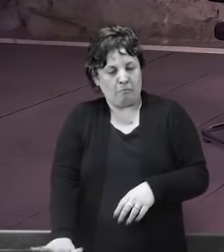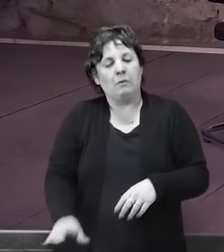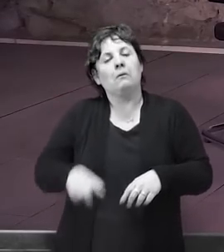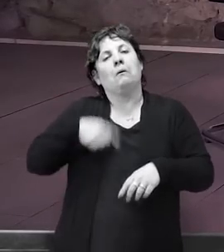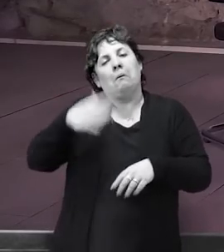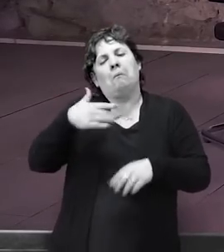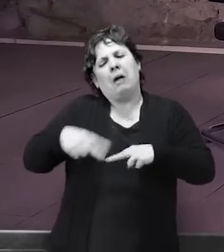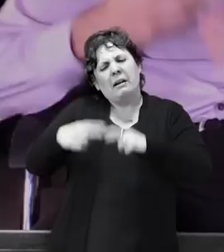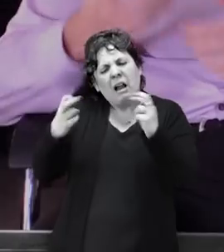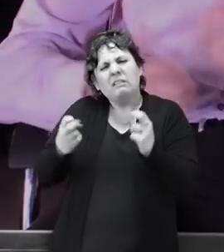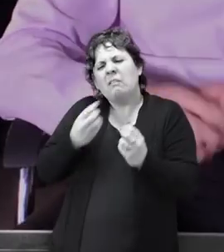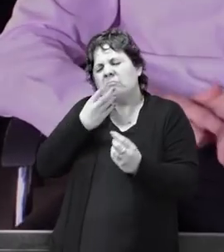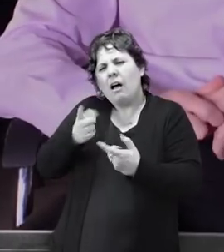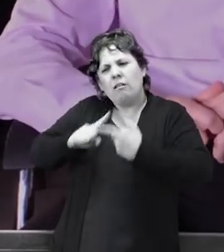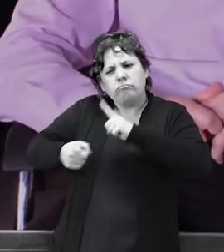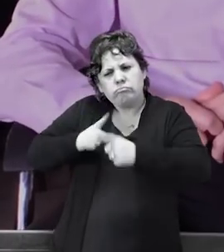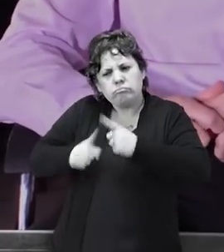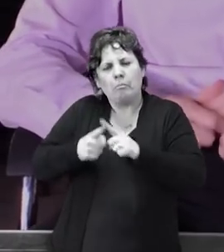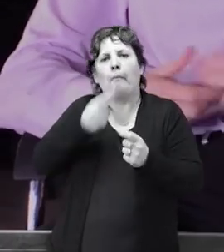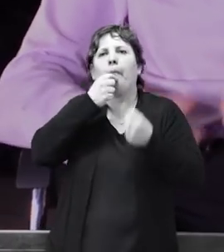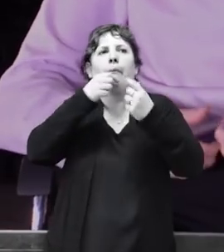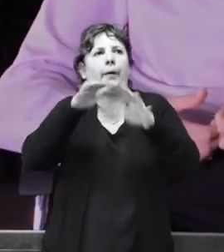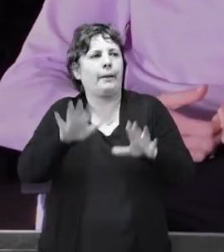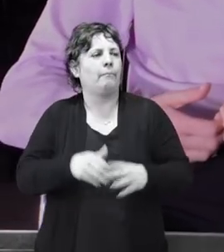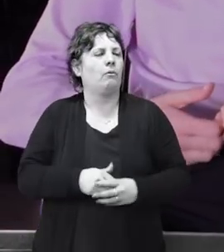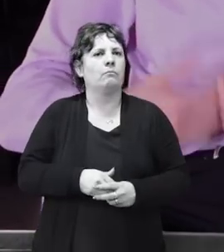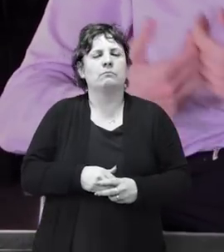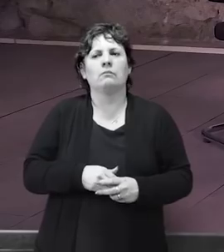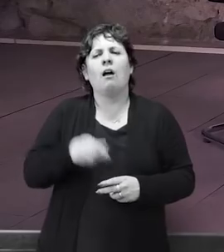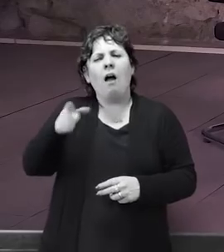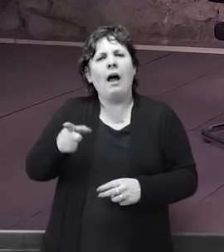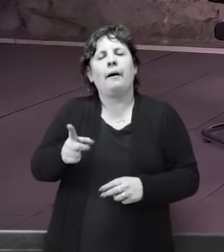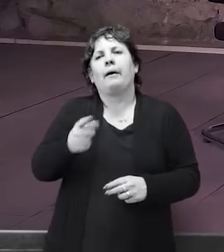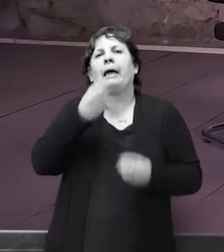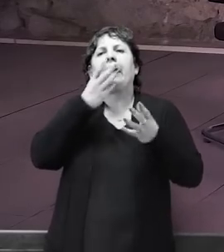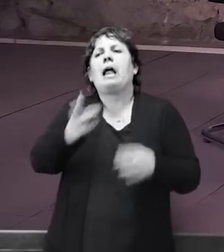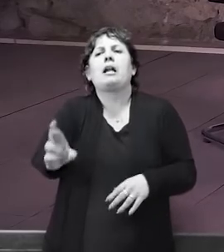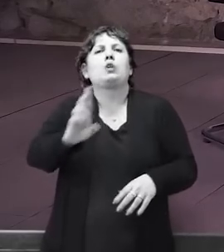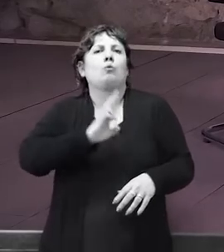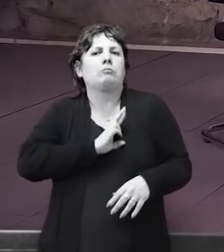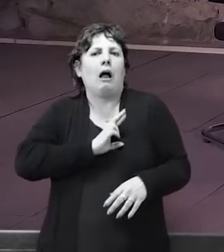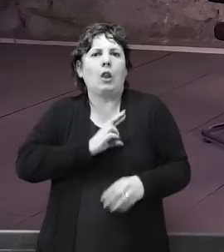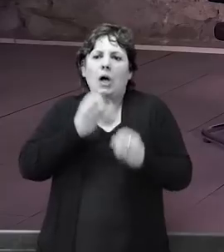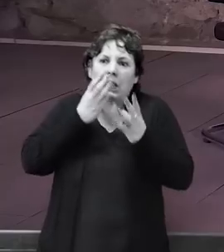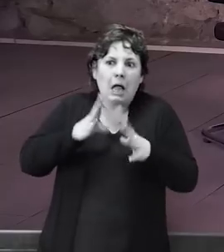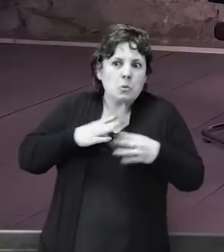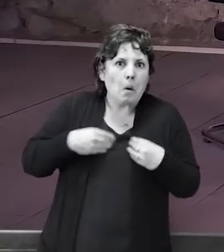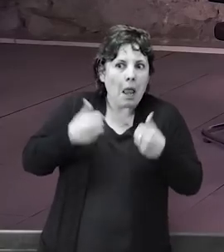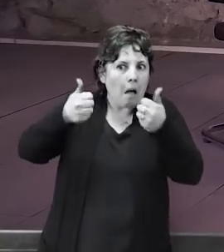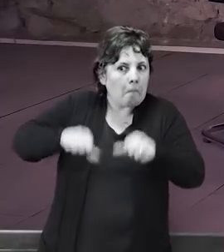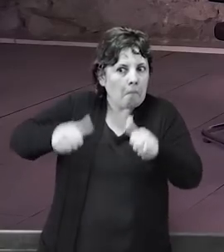se analiza cómo eso se relaciona con, por ejemplo, cómo, qué resultados obtienen a nivel del sistema